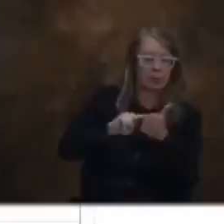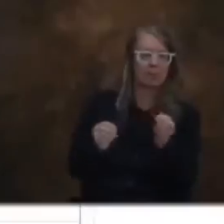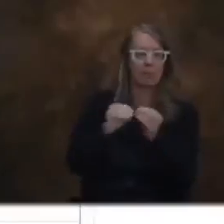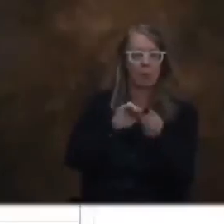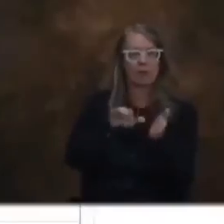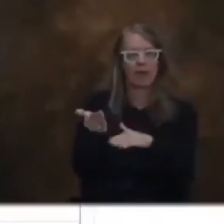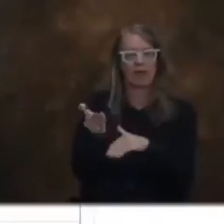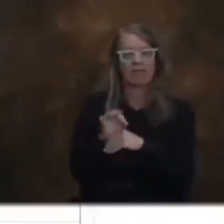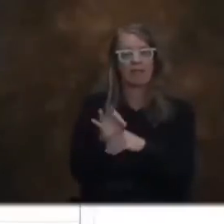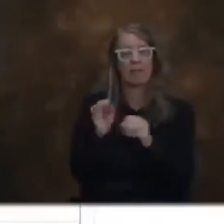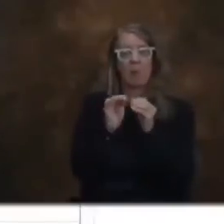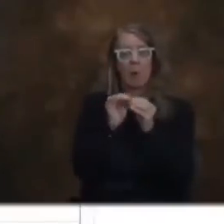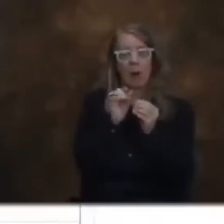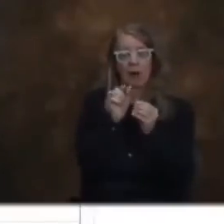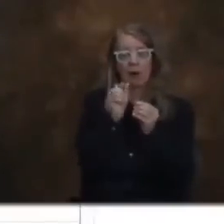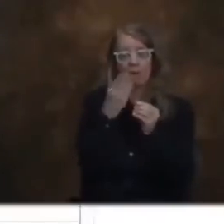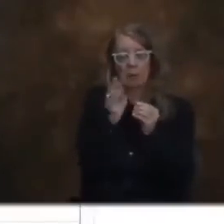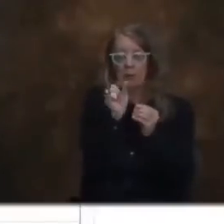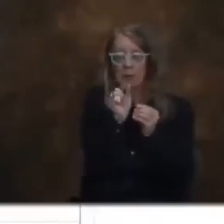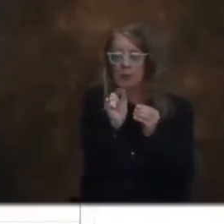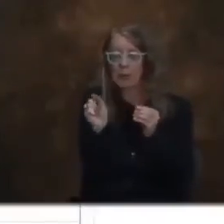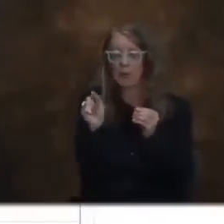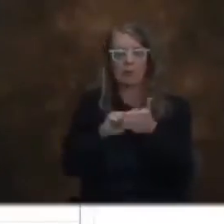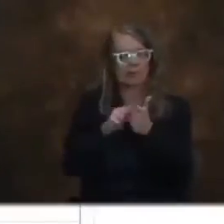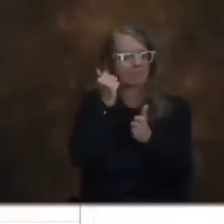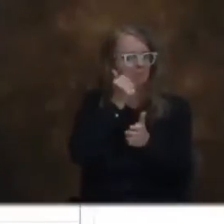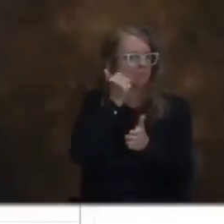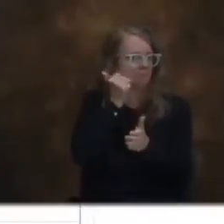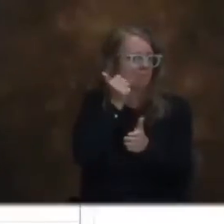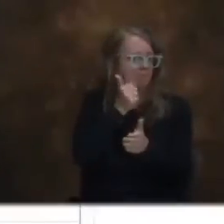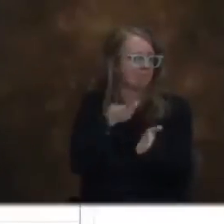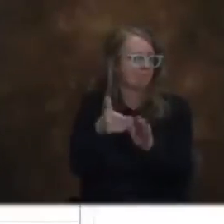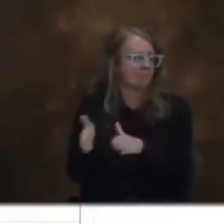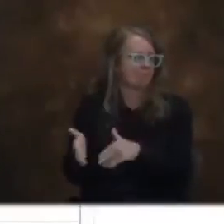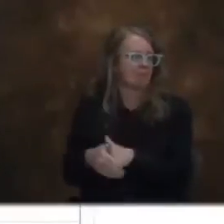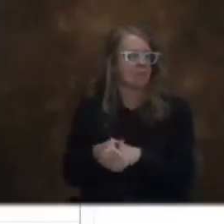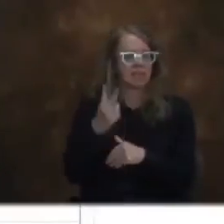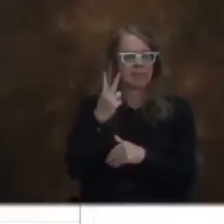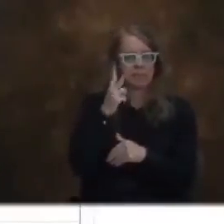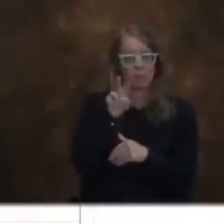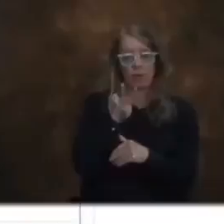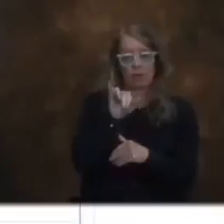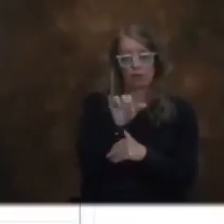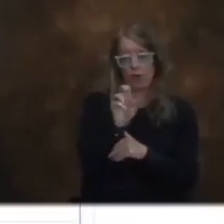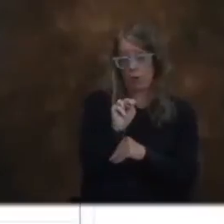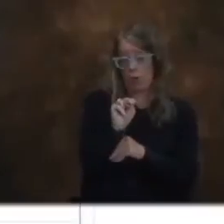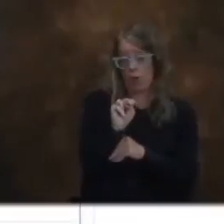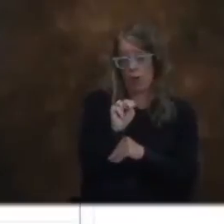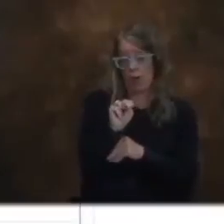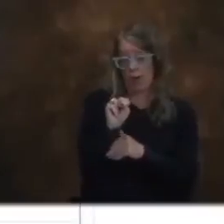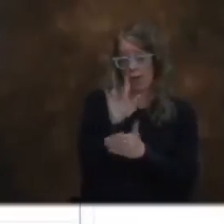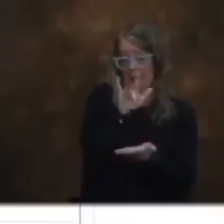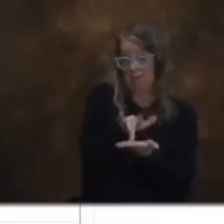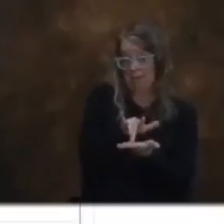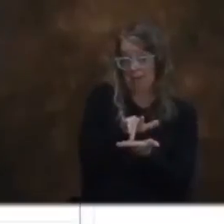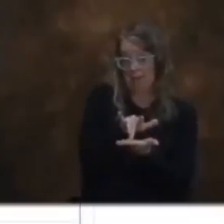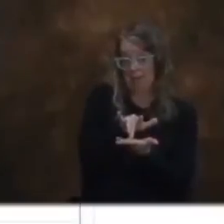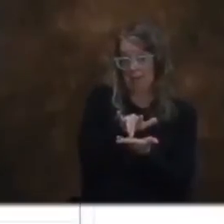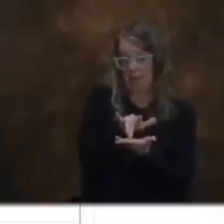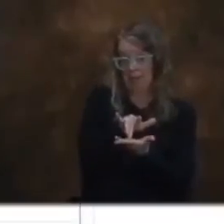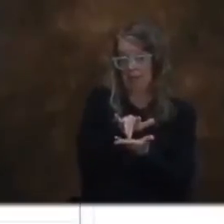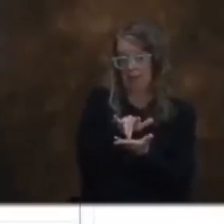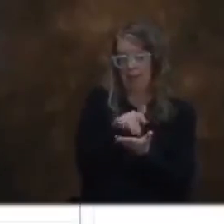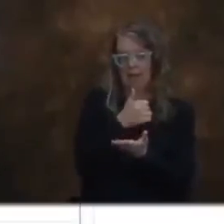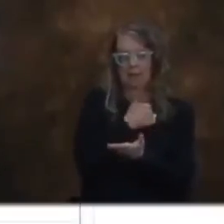días seguidas día por día por día y si vemos en enero está en la sección del / pido perdón que la letra es muy